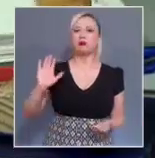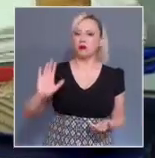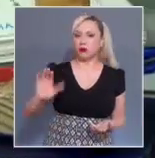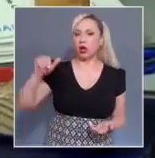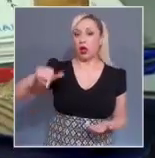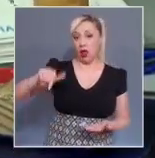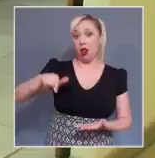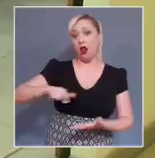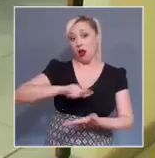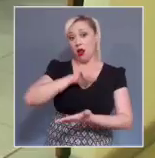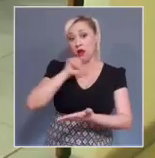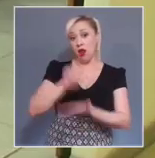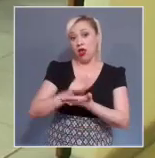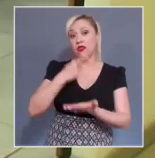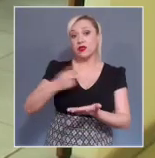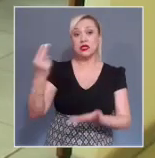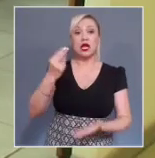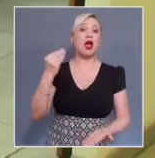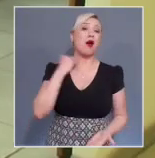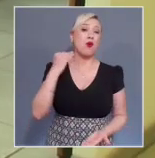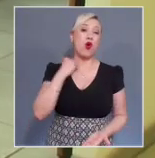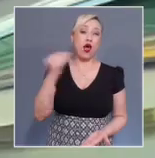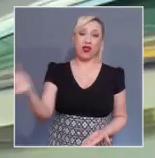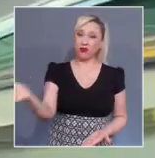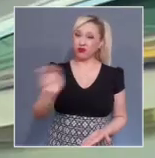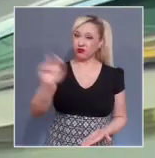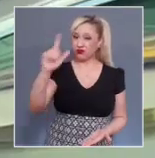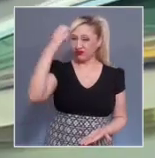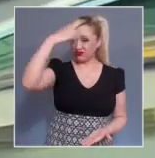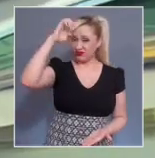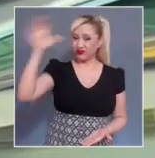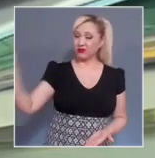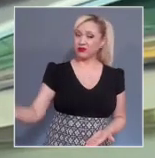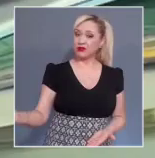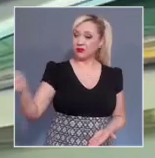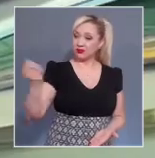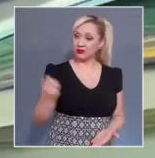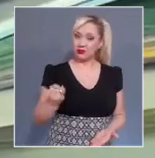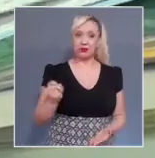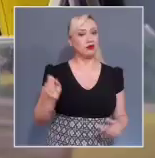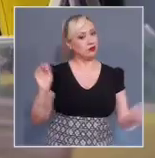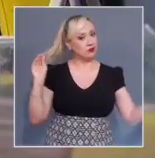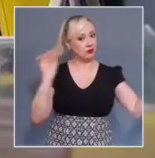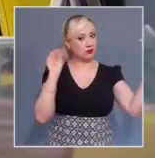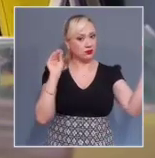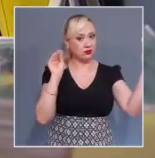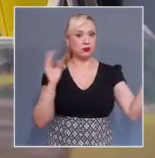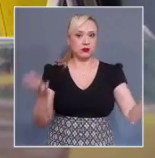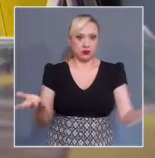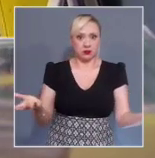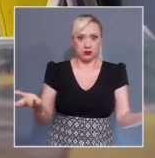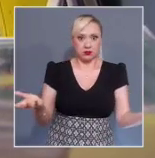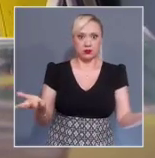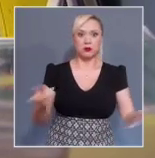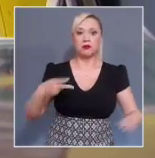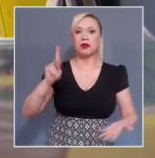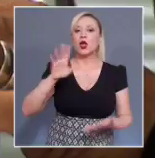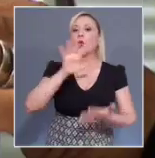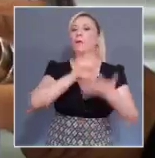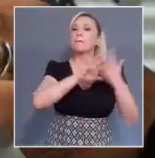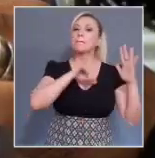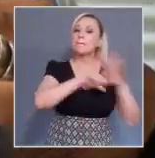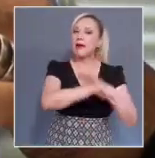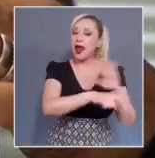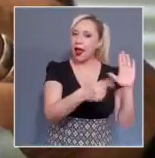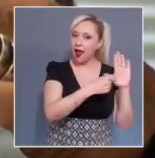una tutela jurisdiccional efectiva, ese reconocimiento se refiere en especial a la materia penal para la que está contemplado